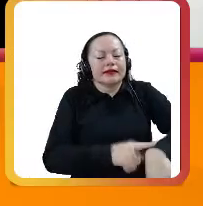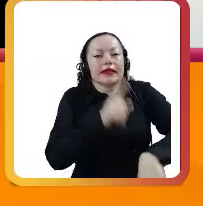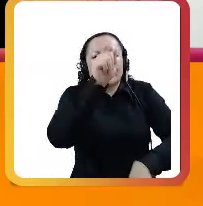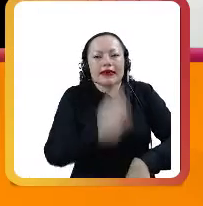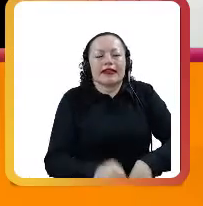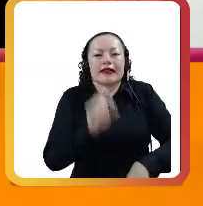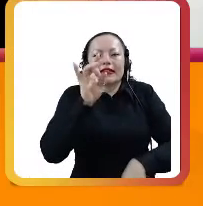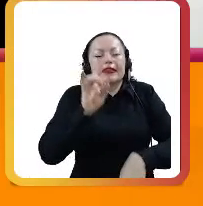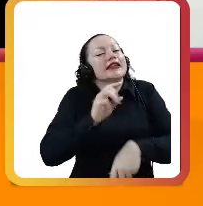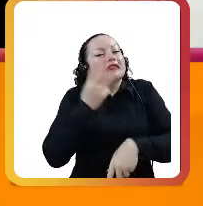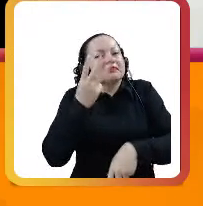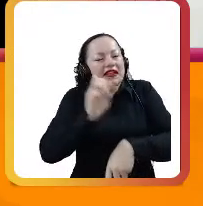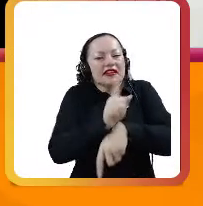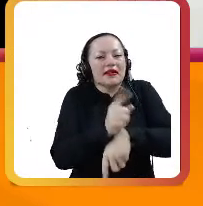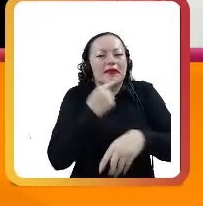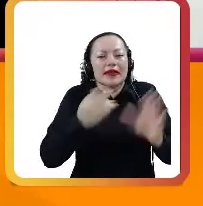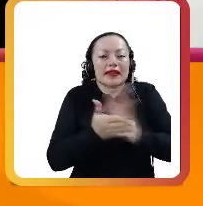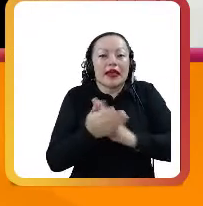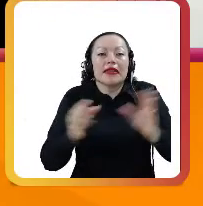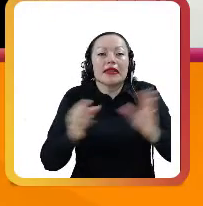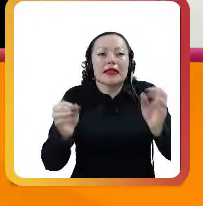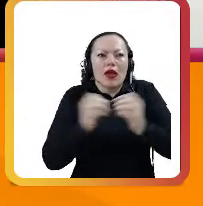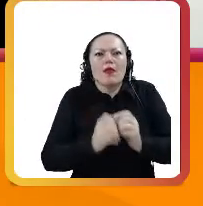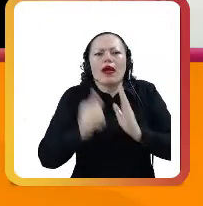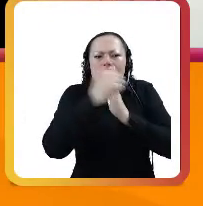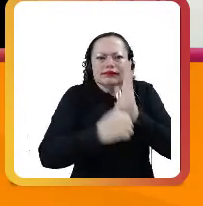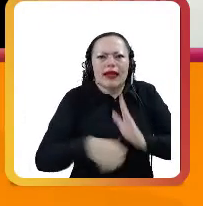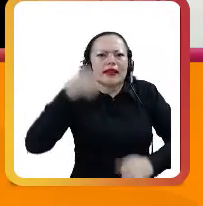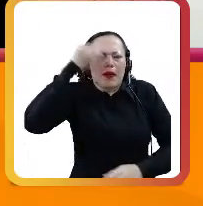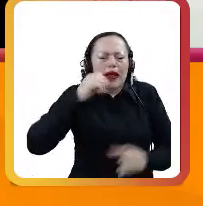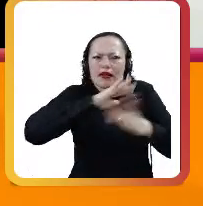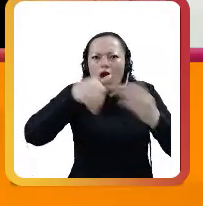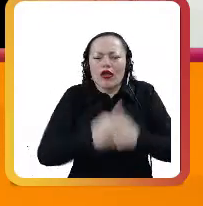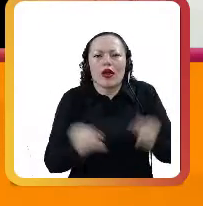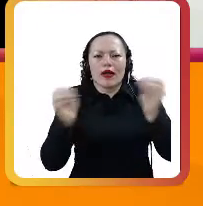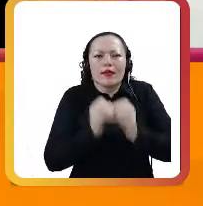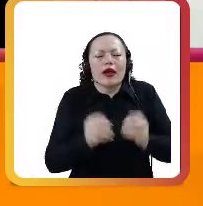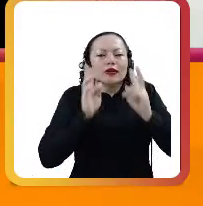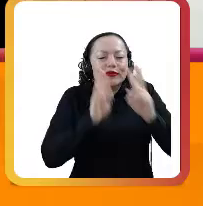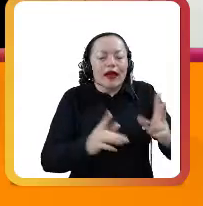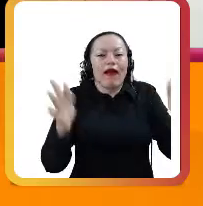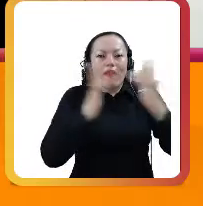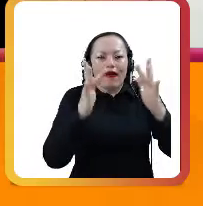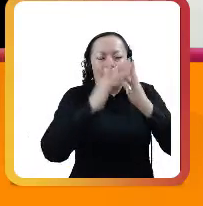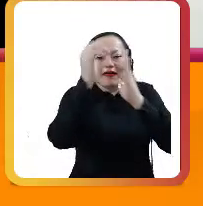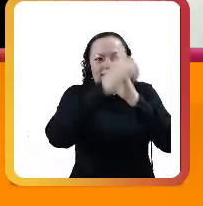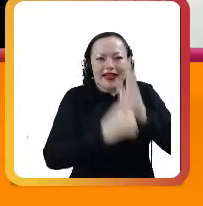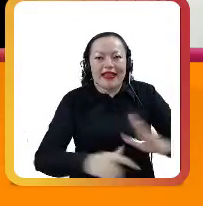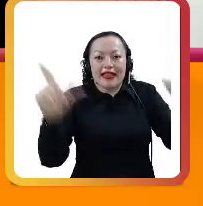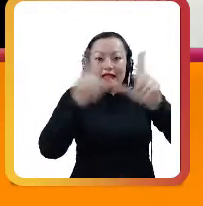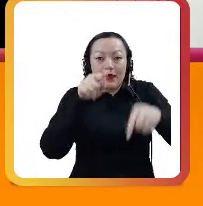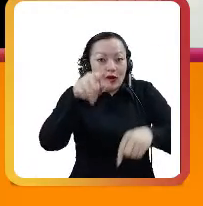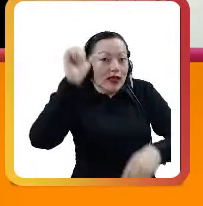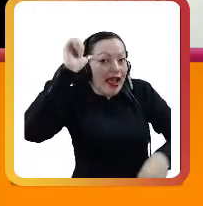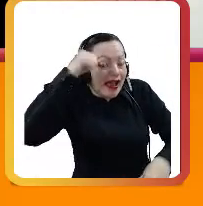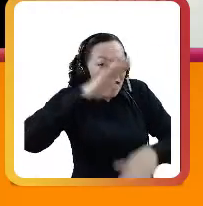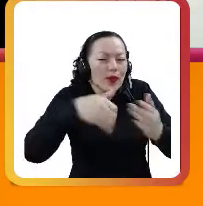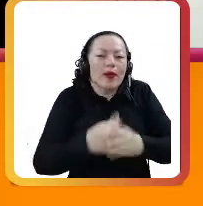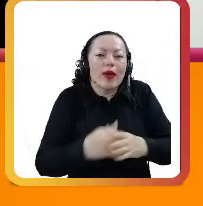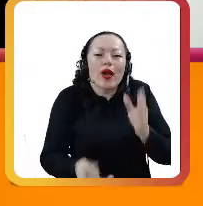tarde, esa maratón de películas que tenemos para todos y todas, para que siempre estén pegaditos a nosotros. Recordarles que a través